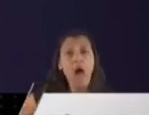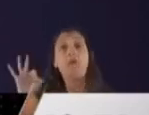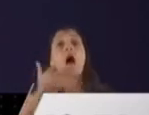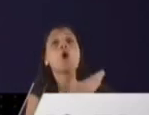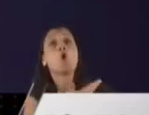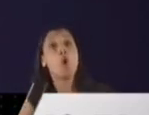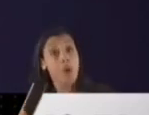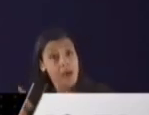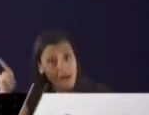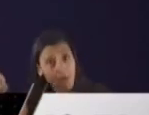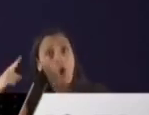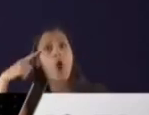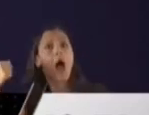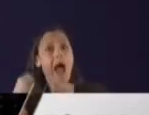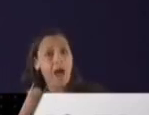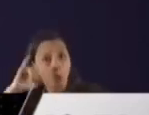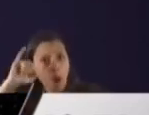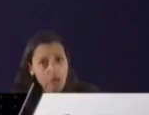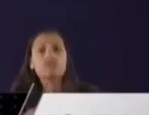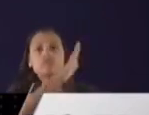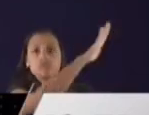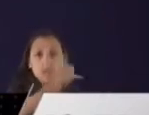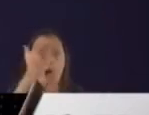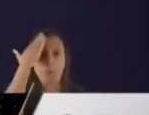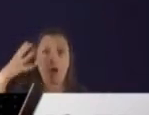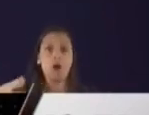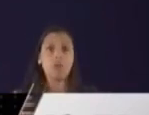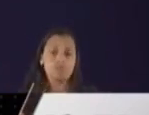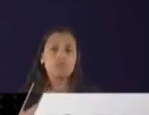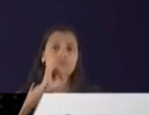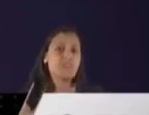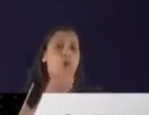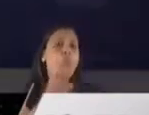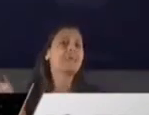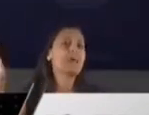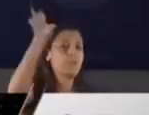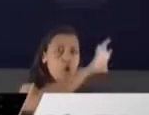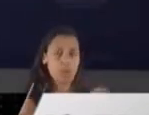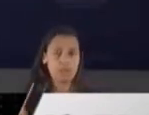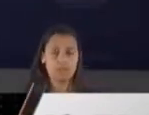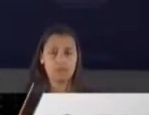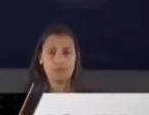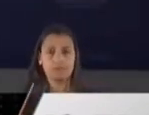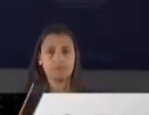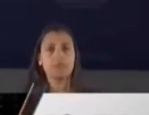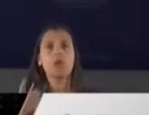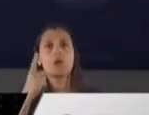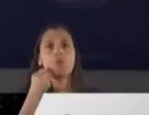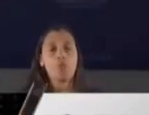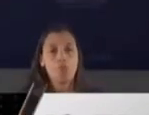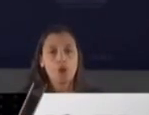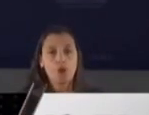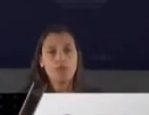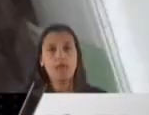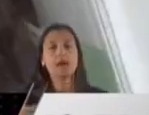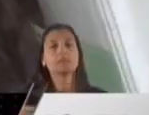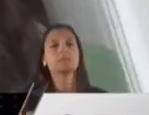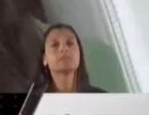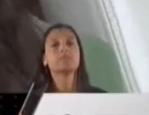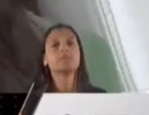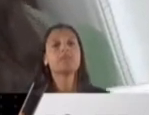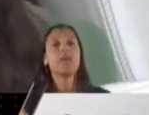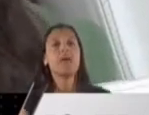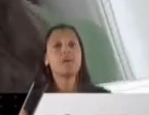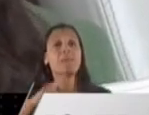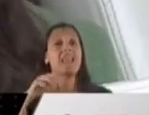calificación a partir de allí pueden intervenir en cualquier provincia de la República Argentina vamos a poner un poquito en contexto están contestando preguntas tanto